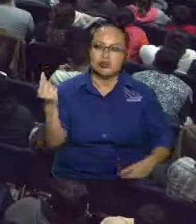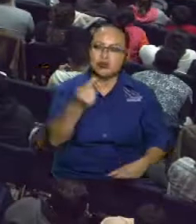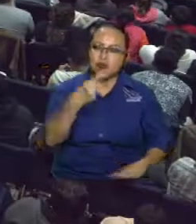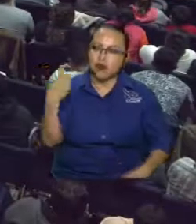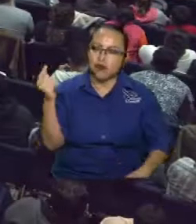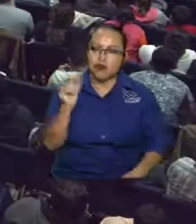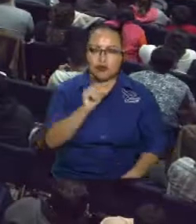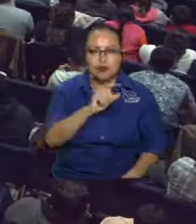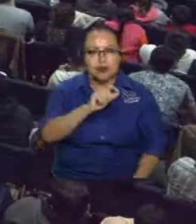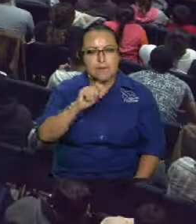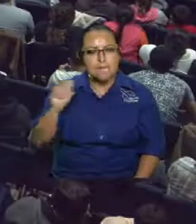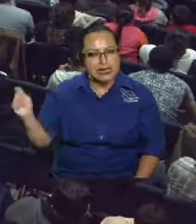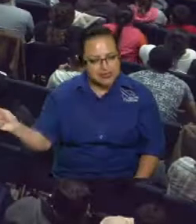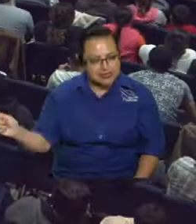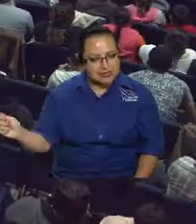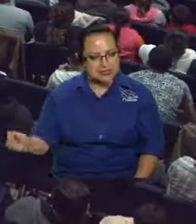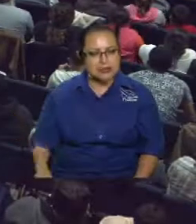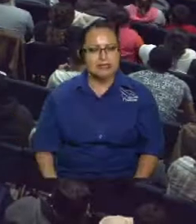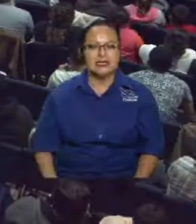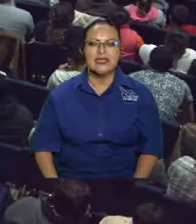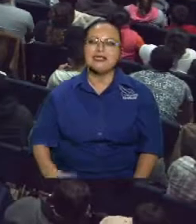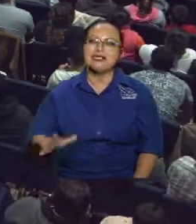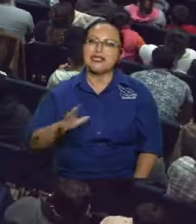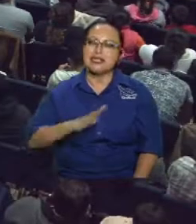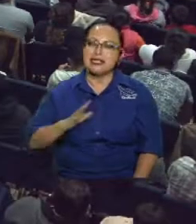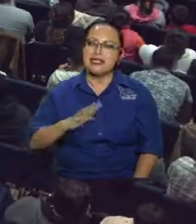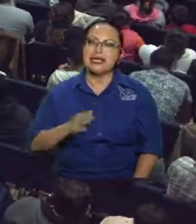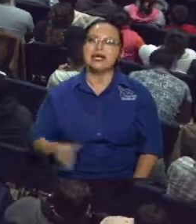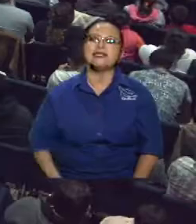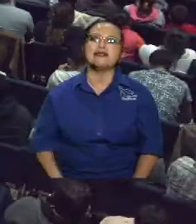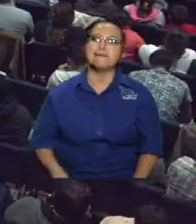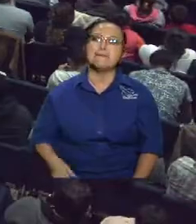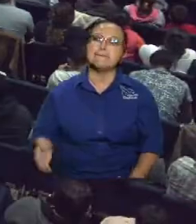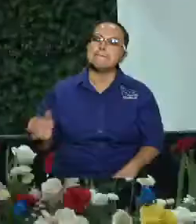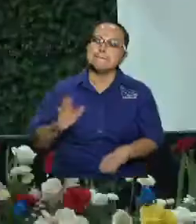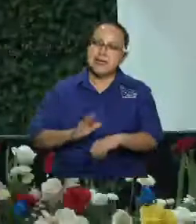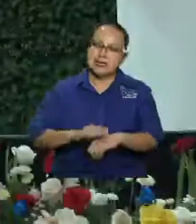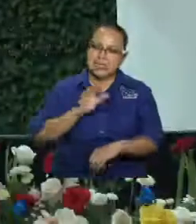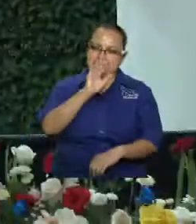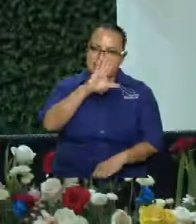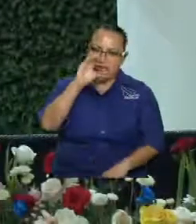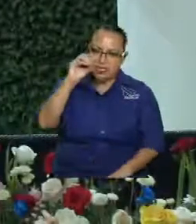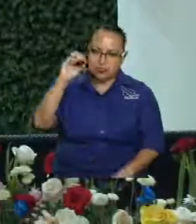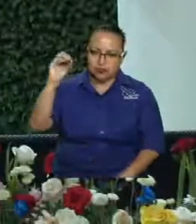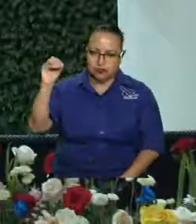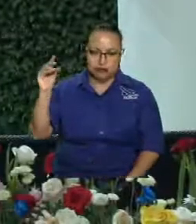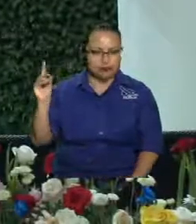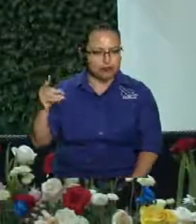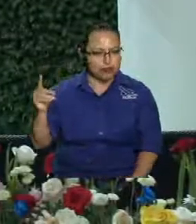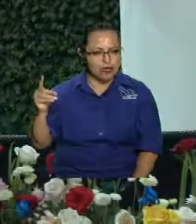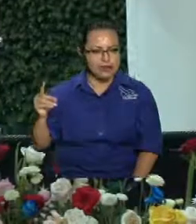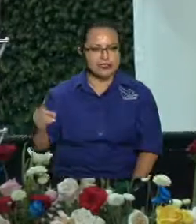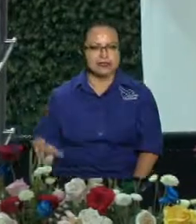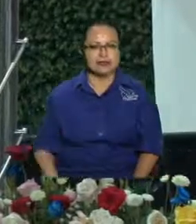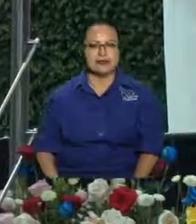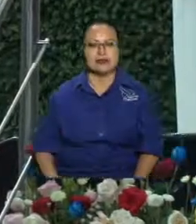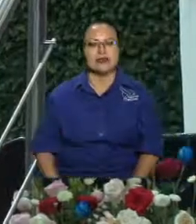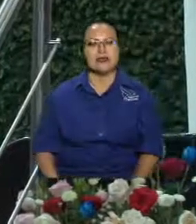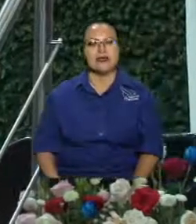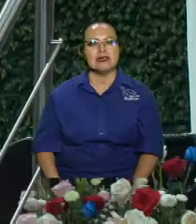tendría 1,200. Entonces tendría hasta 500 pesos para ir a gastar allá, al